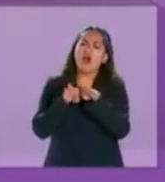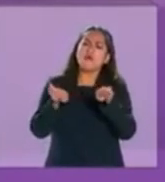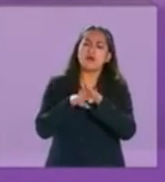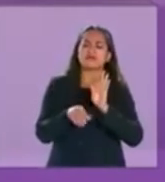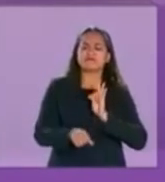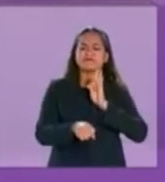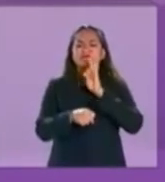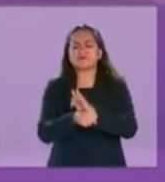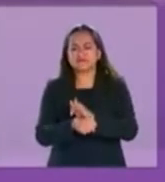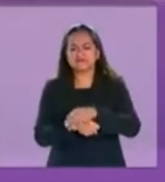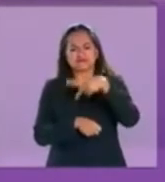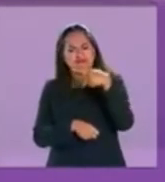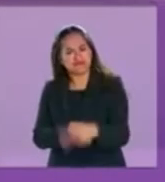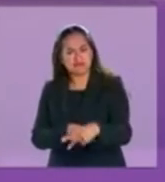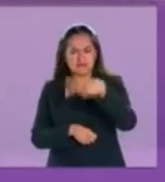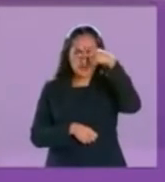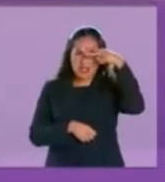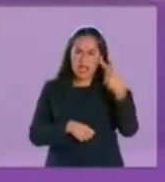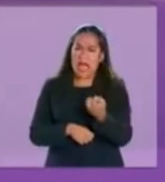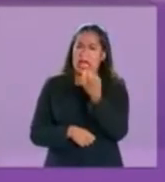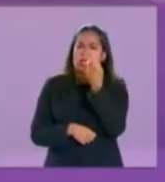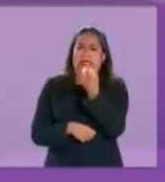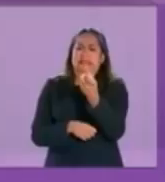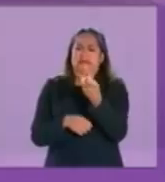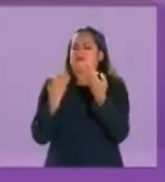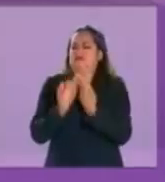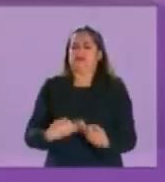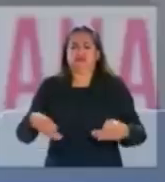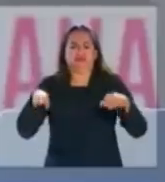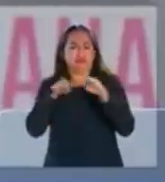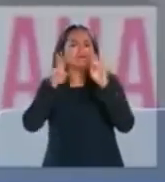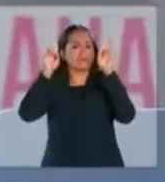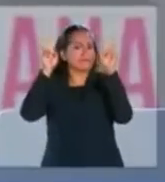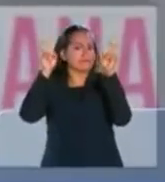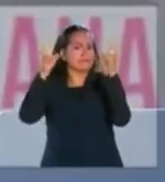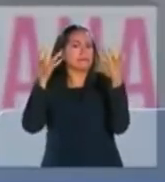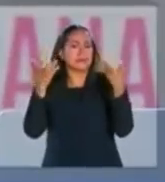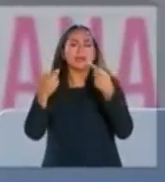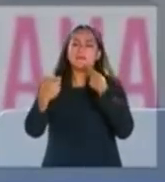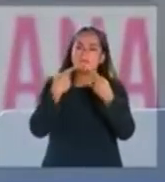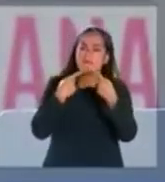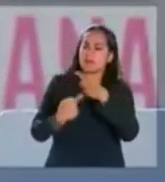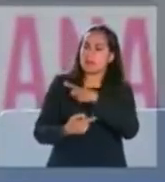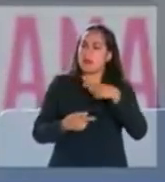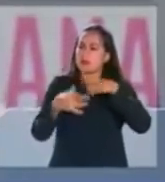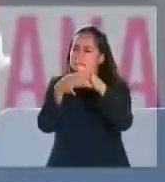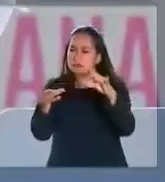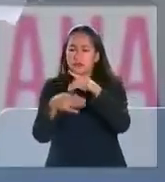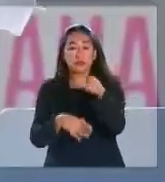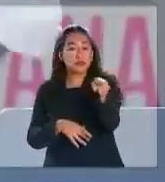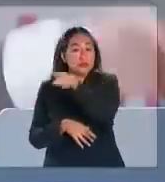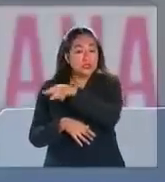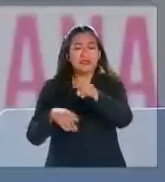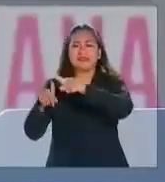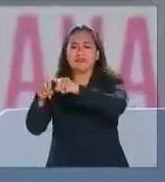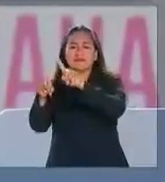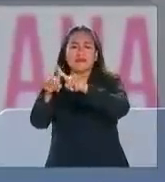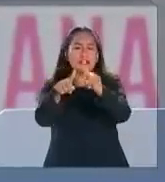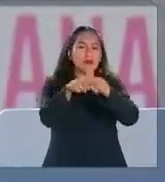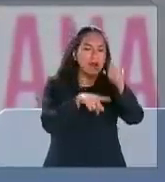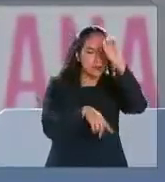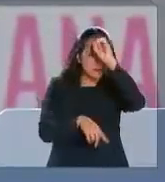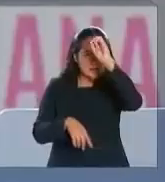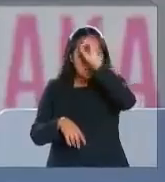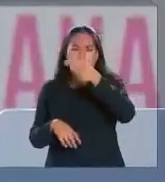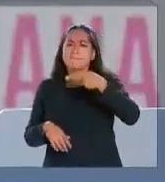está por supuesto pone un tema sobre la mesa que no solamente es un tema de diferencias entre ustedes como candidatos sino es un tema que está en el